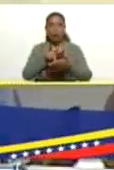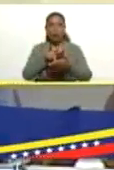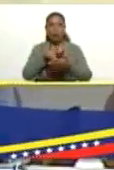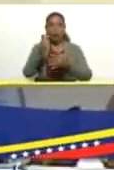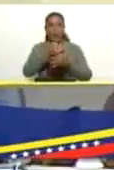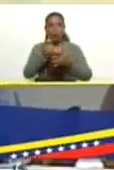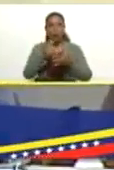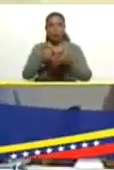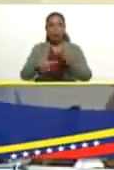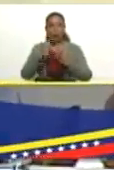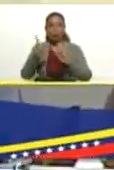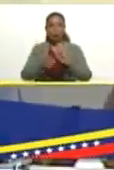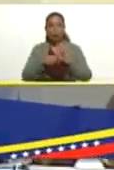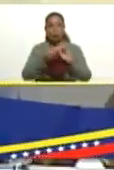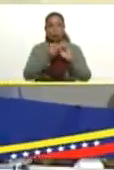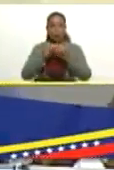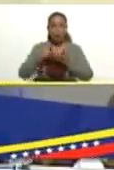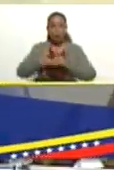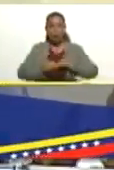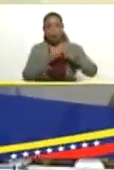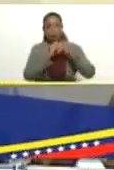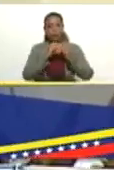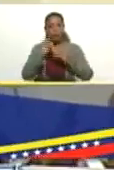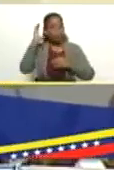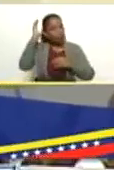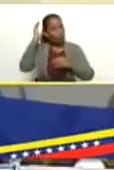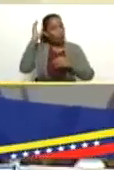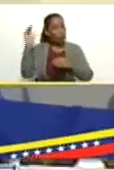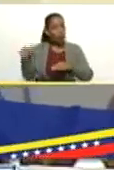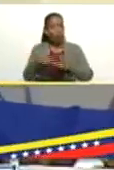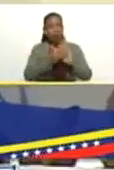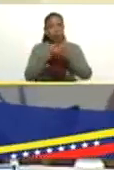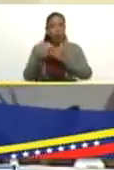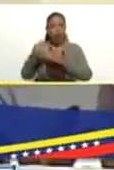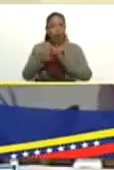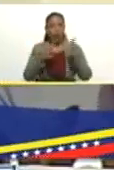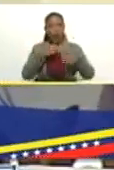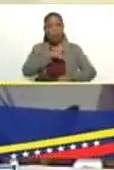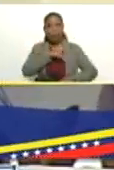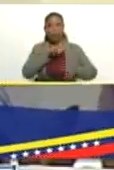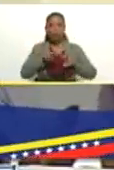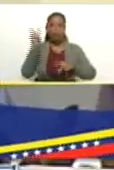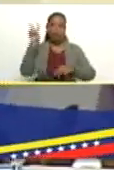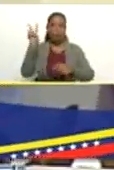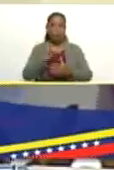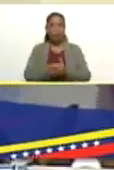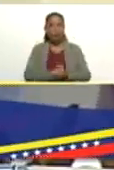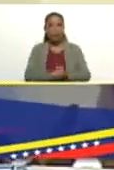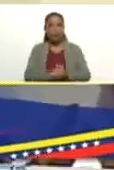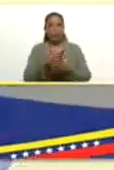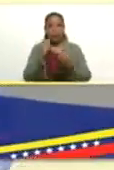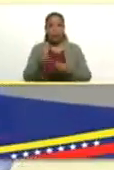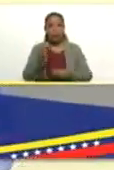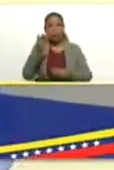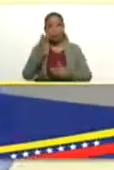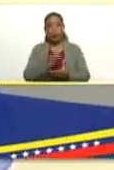líneas generales para el mantenimiento preventivo y consciente en los urbanismos de la Gran Misión Vivienda Venezuela. Eso es muy importante. Bueno, los dos